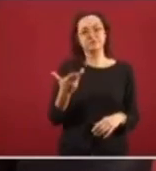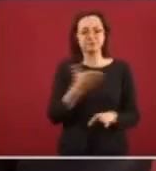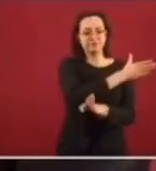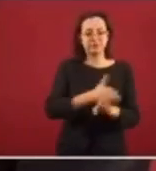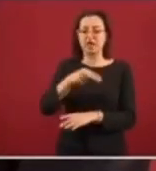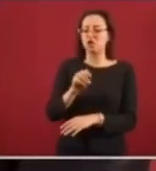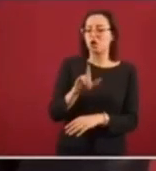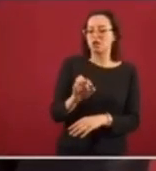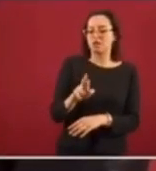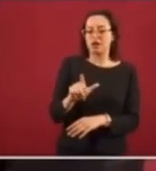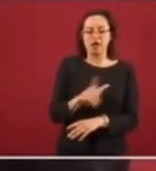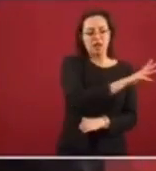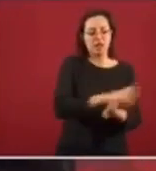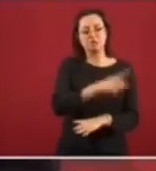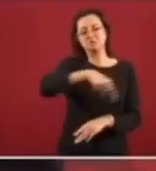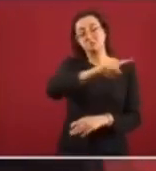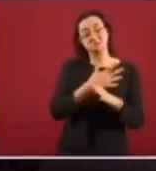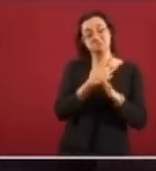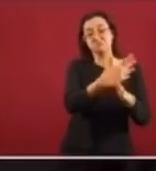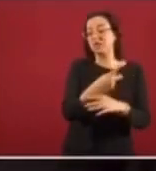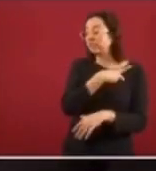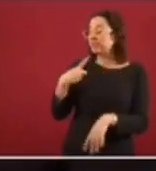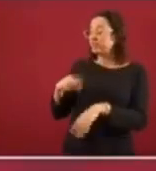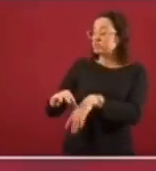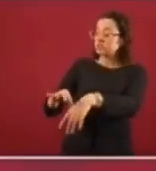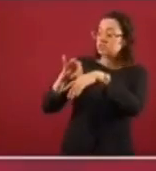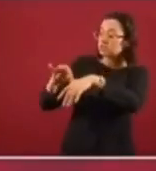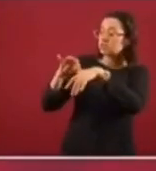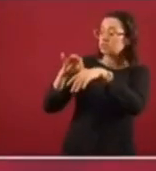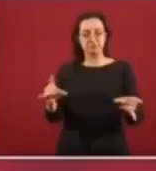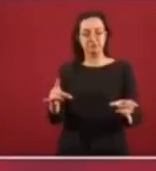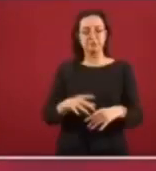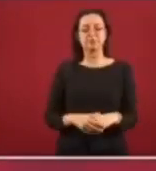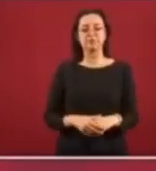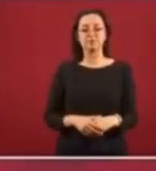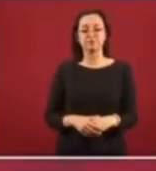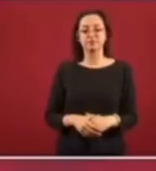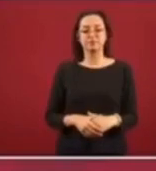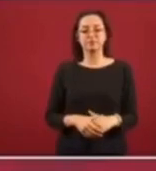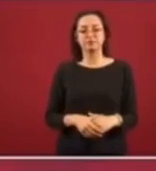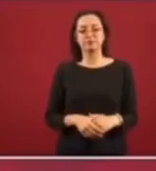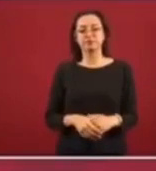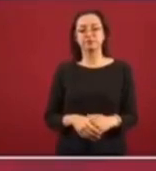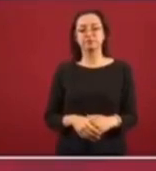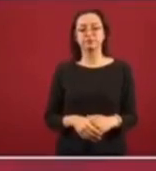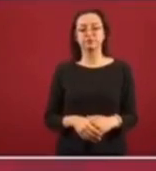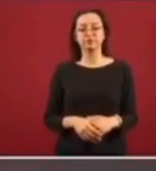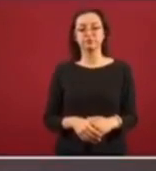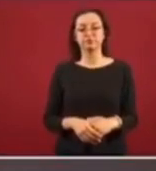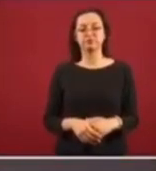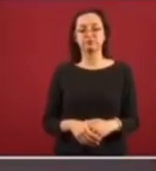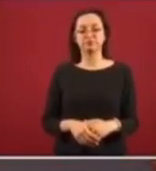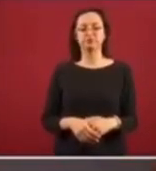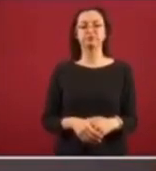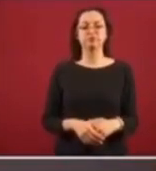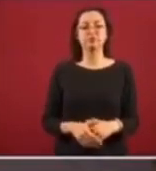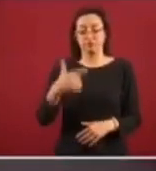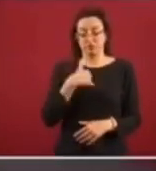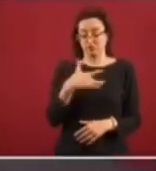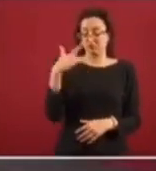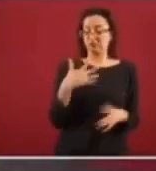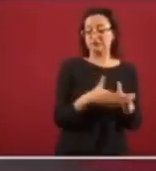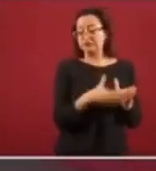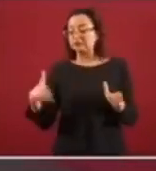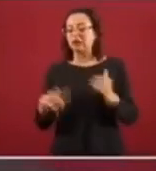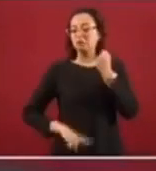el periodo liberal. Le llamaban realismo económico. Yo estoy sosteniendo que es una crisis